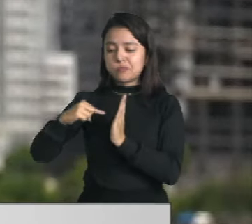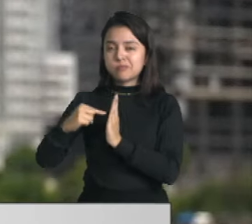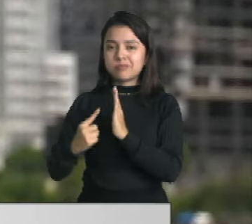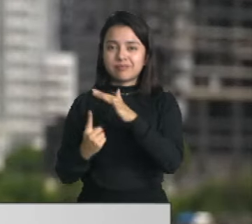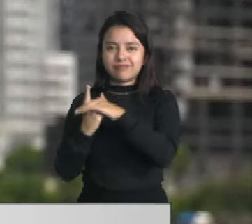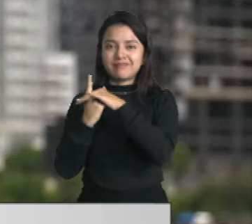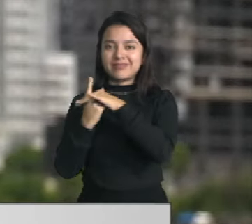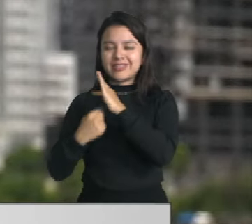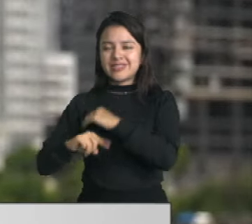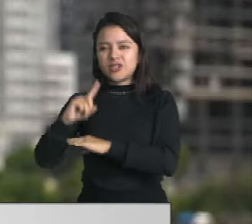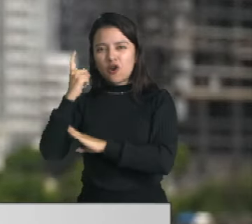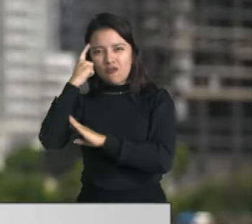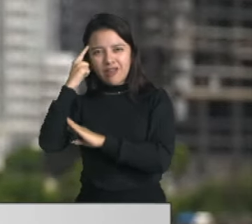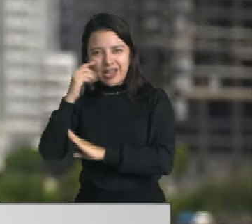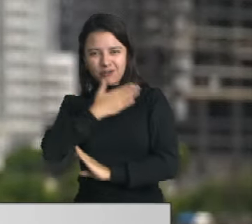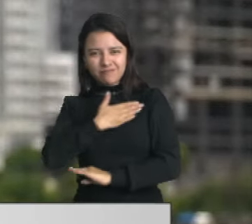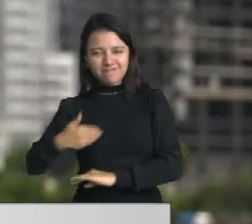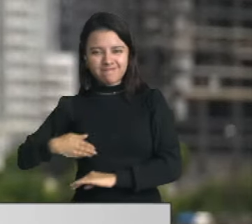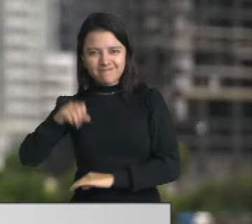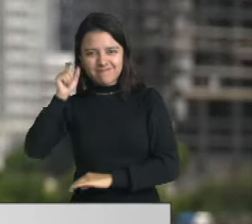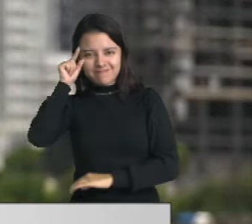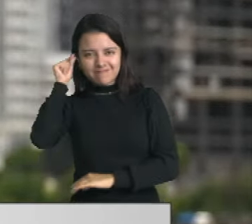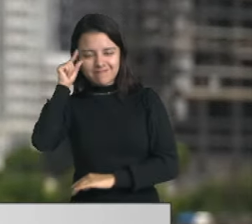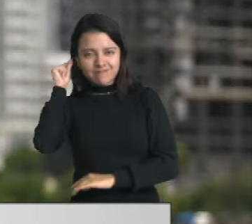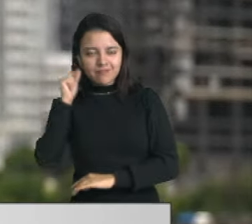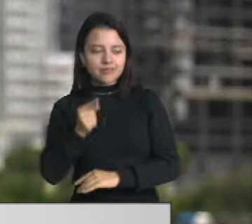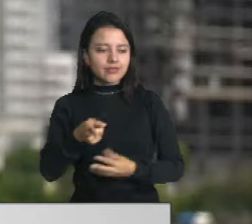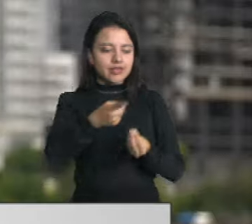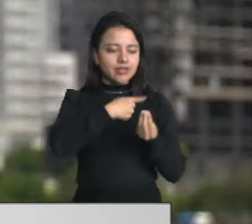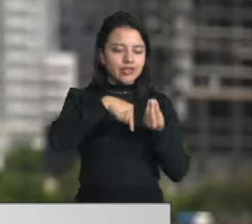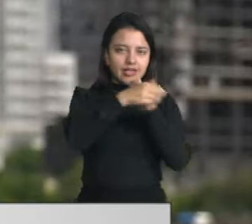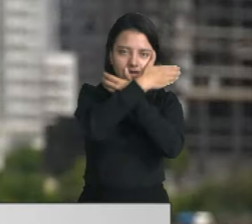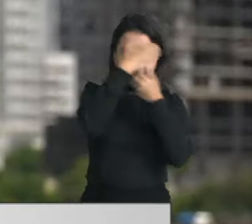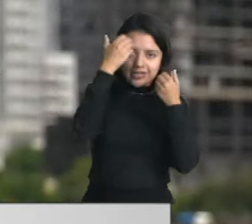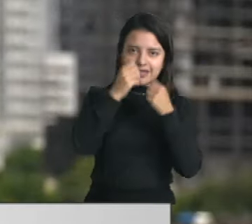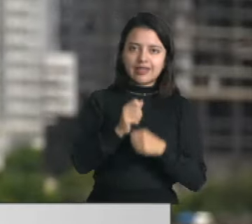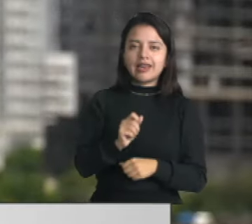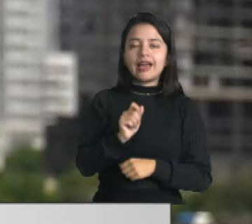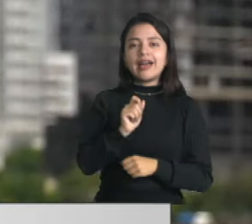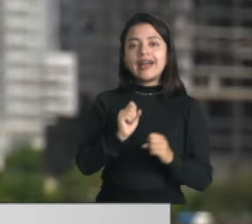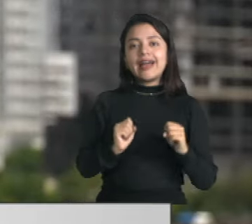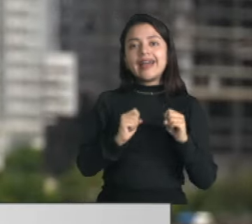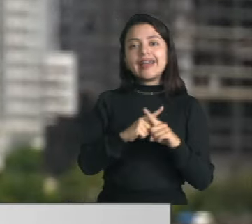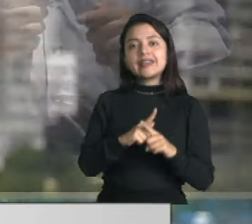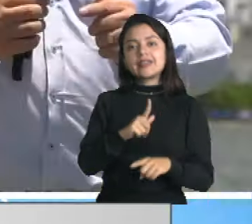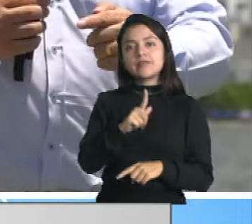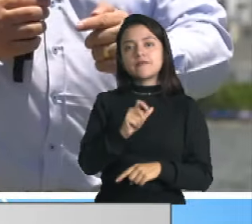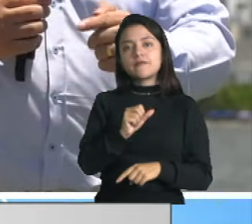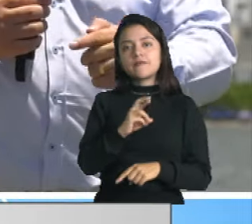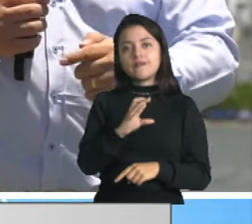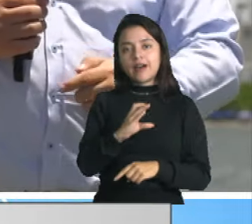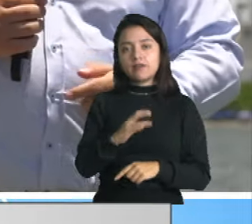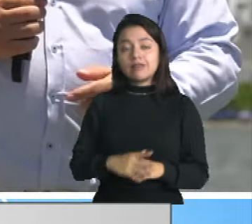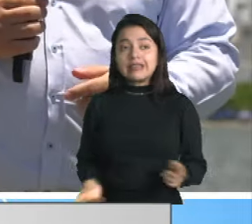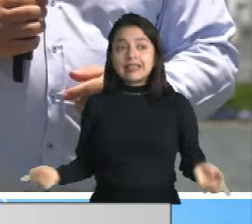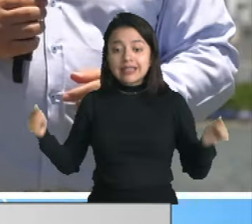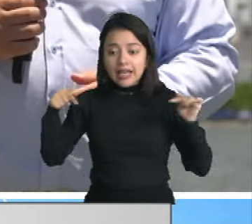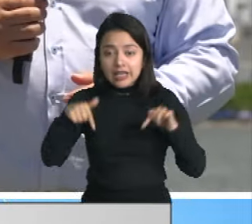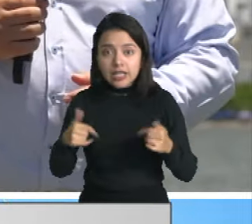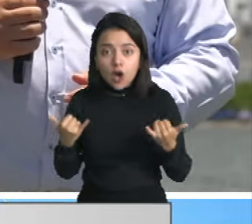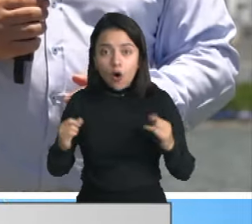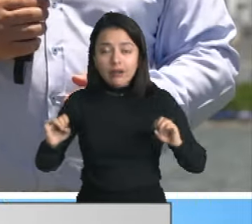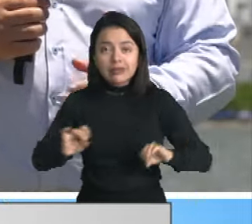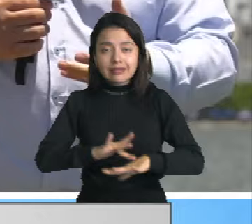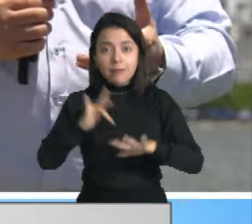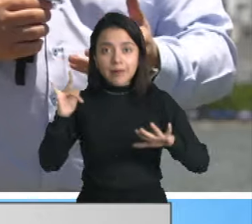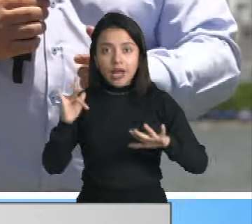gobierno del entonces presidente Juan Manuel Santos y la guerrilla de las FARC. Y fue aquí precisamente esta mañana donde el